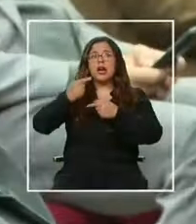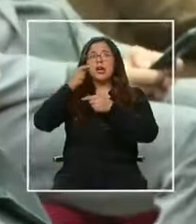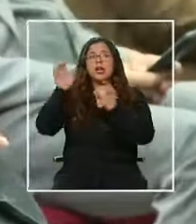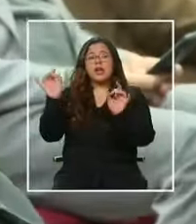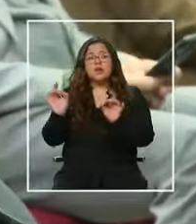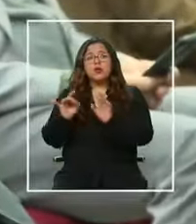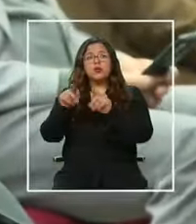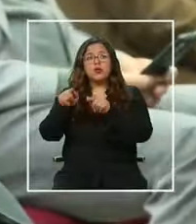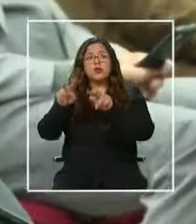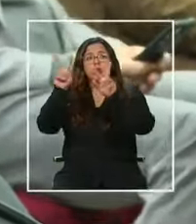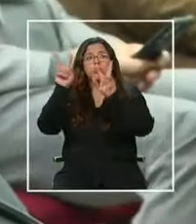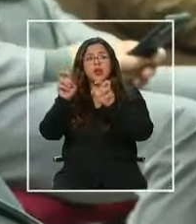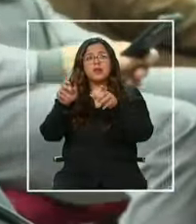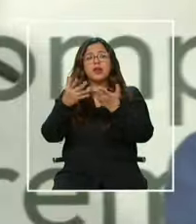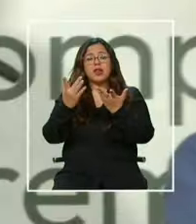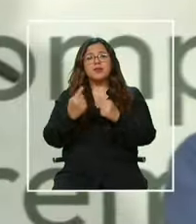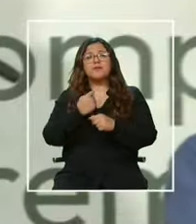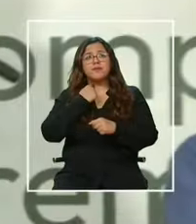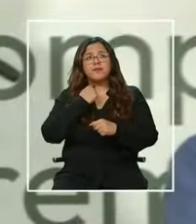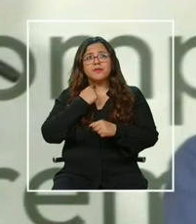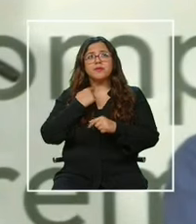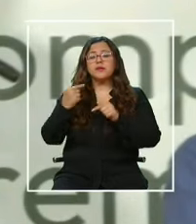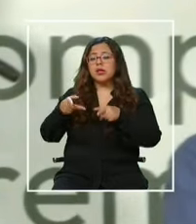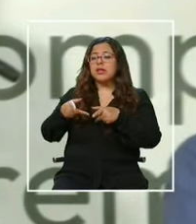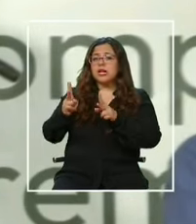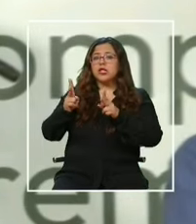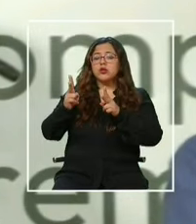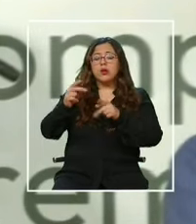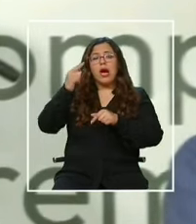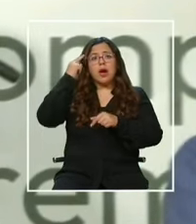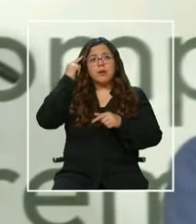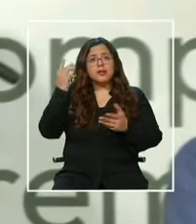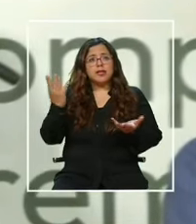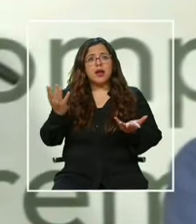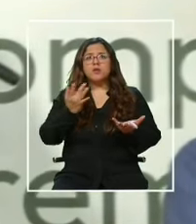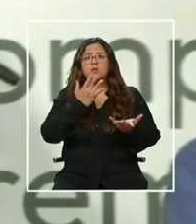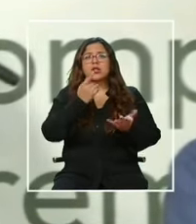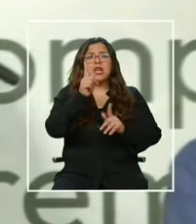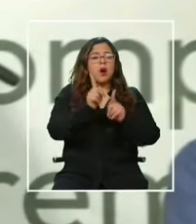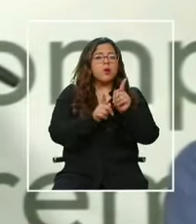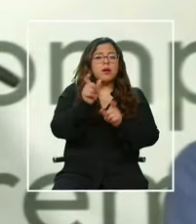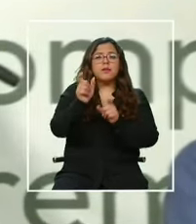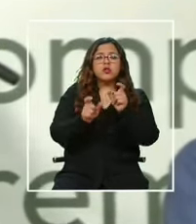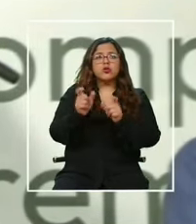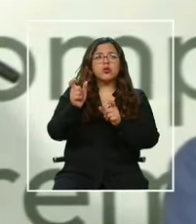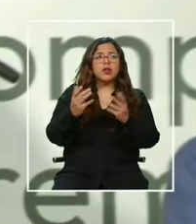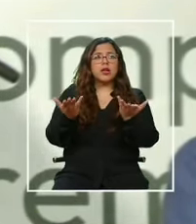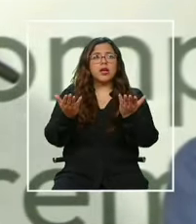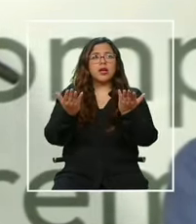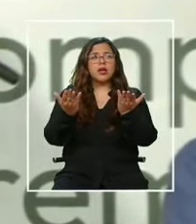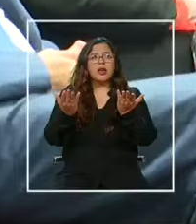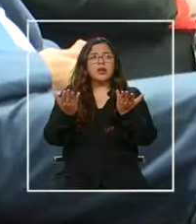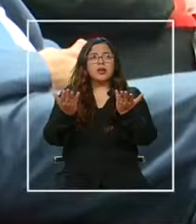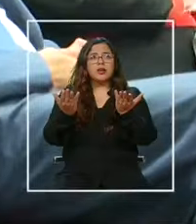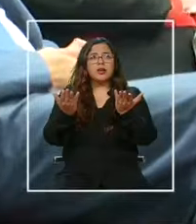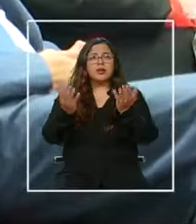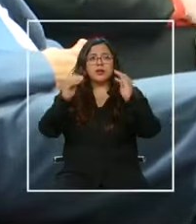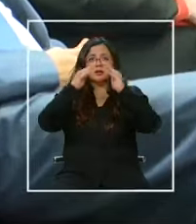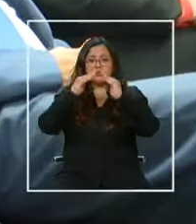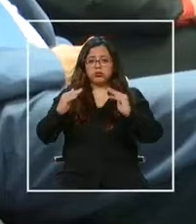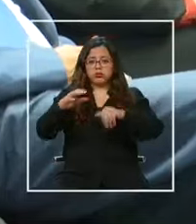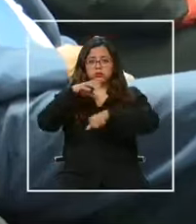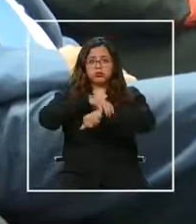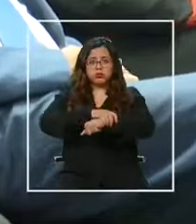podría generar un efecto boomerang. Pero uno tiene derecho a pensar por qué unos tienen cautelar con